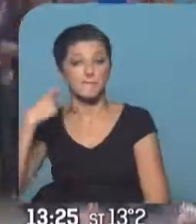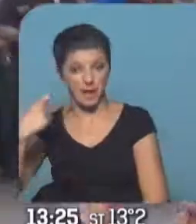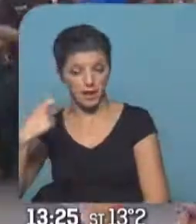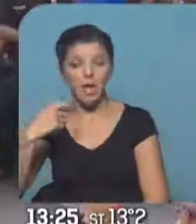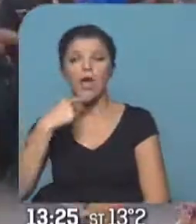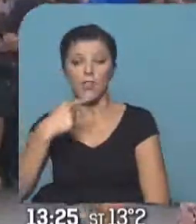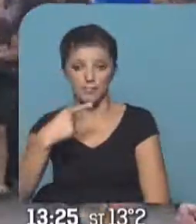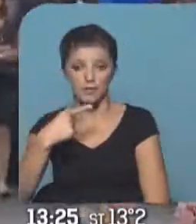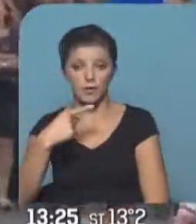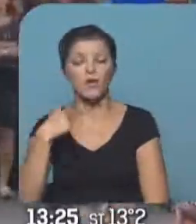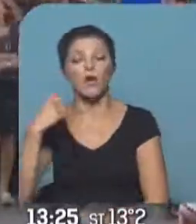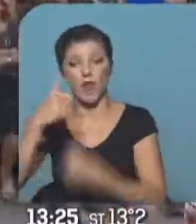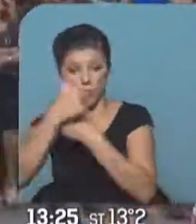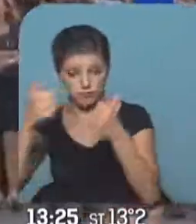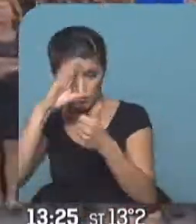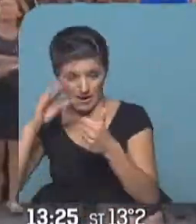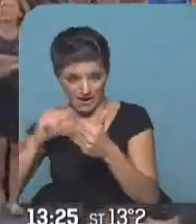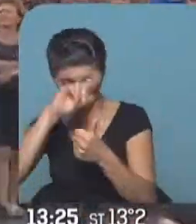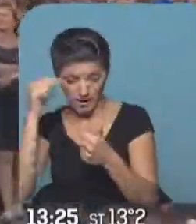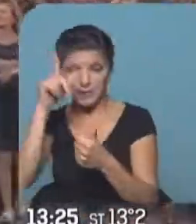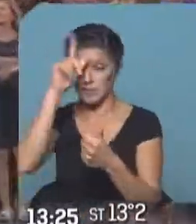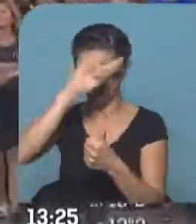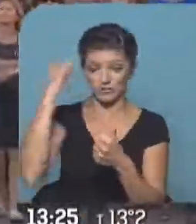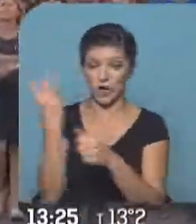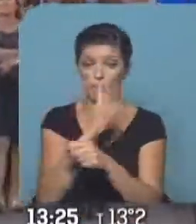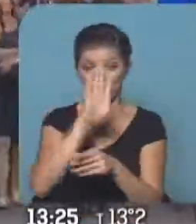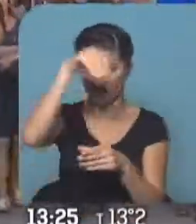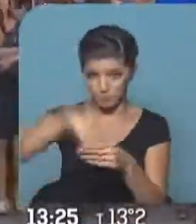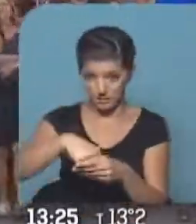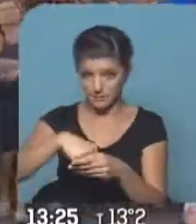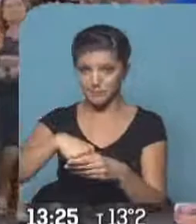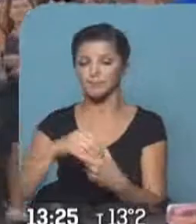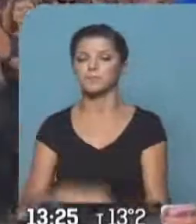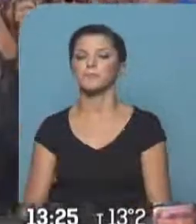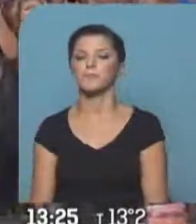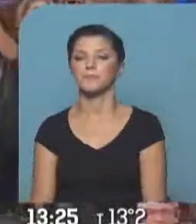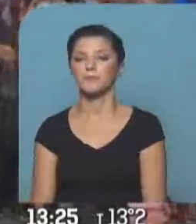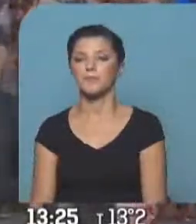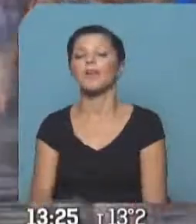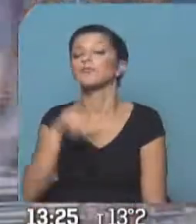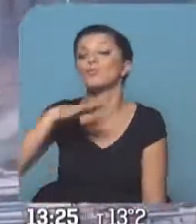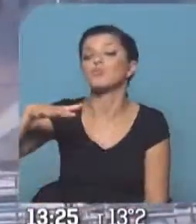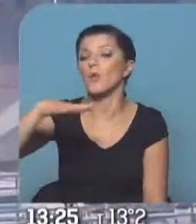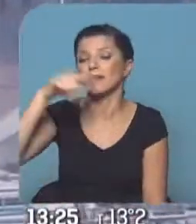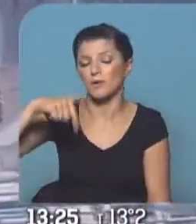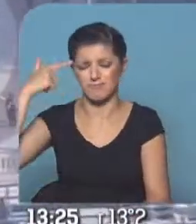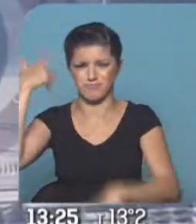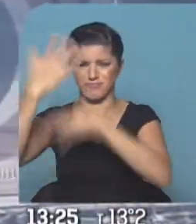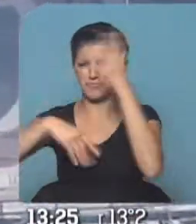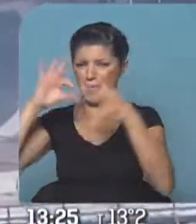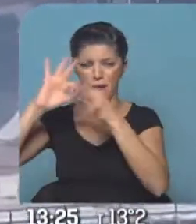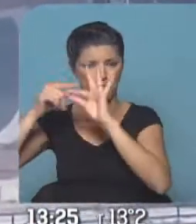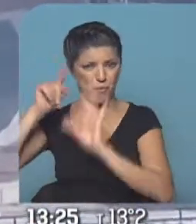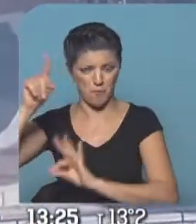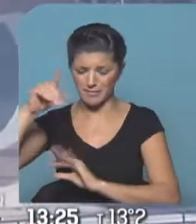con la guardia nacional y con la policía nacional en estos casos en un continente que se ha convulsionado ayer